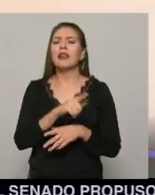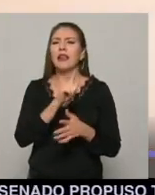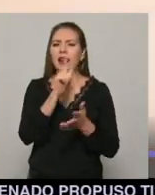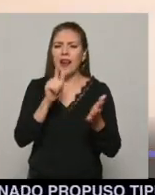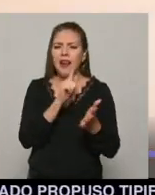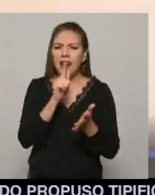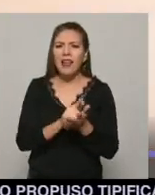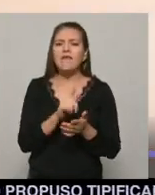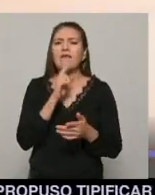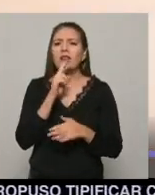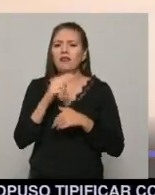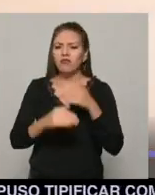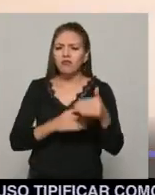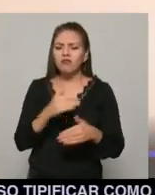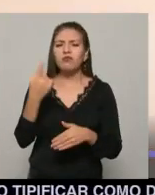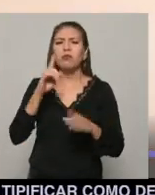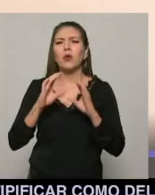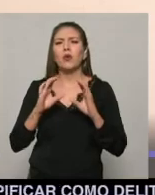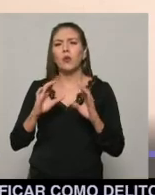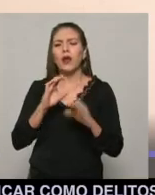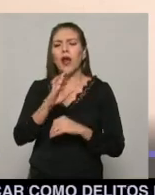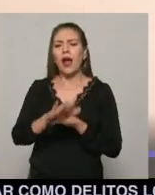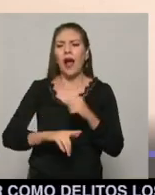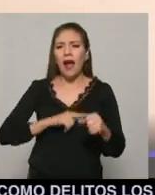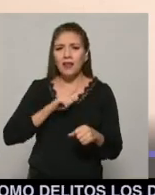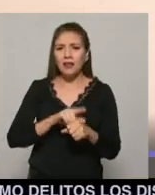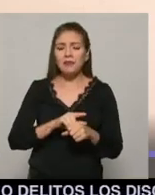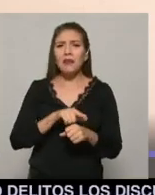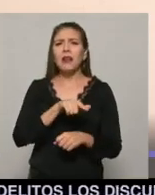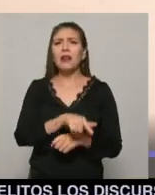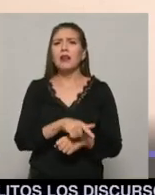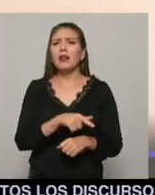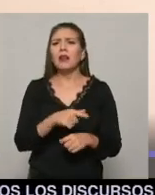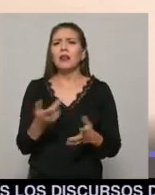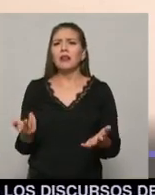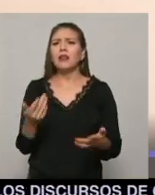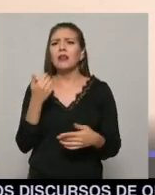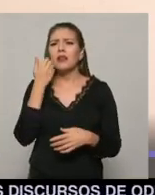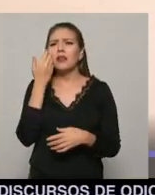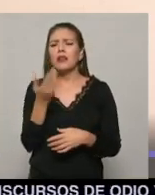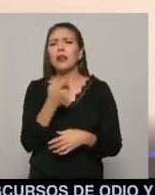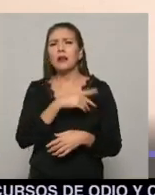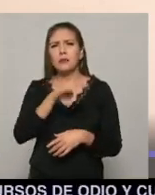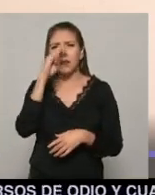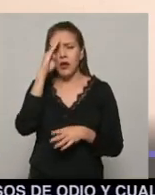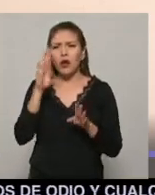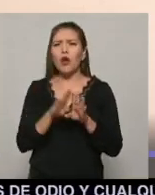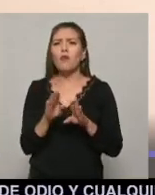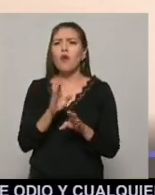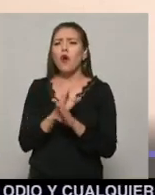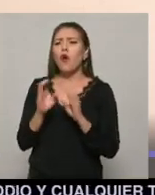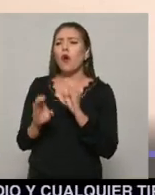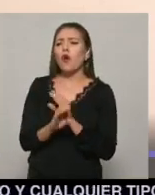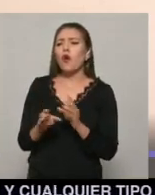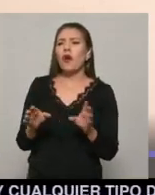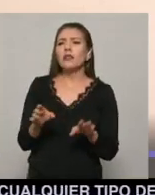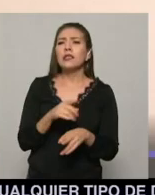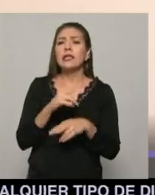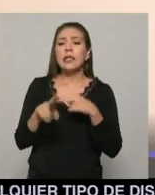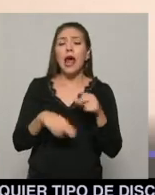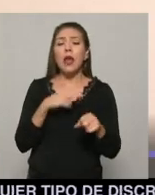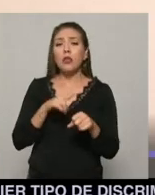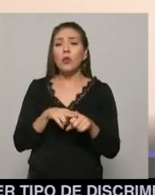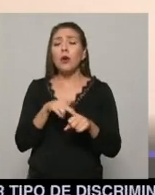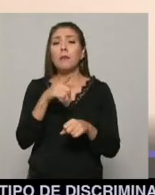avanzada que protejan a los animales como seres sintientes, aquí todavía los consideremos cosas y elementos naturales aprovechables